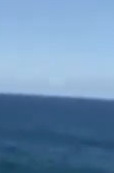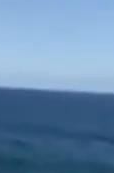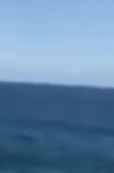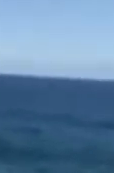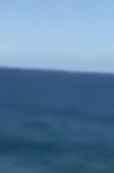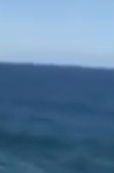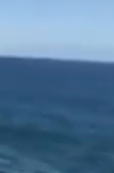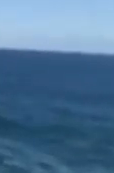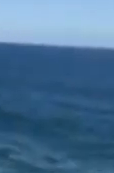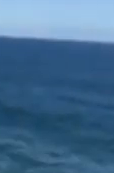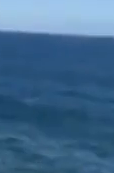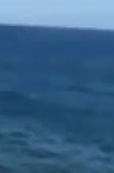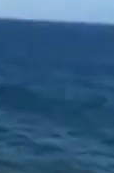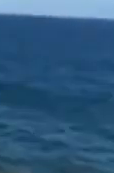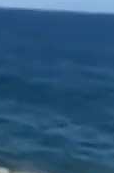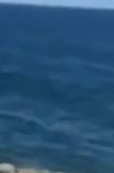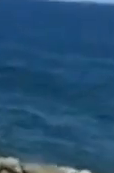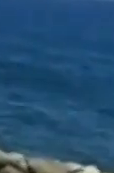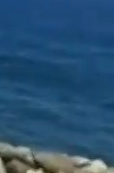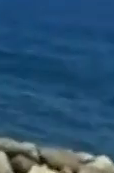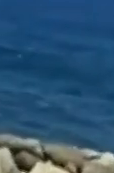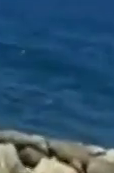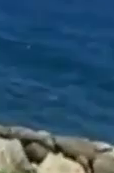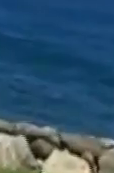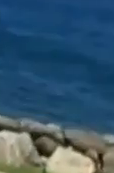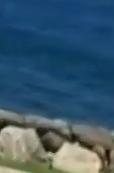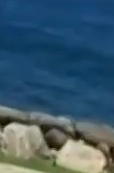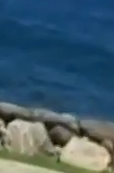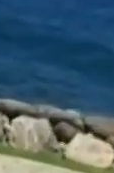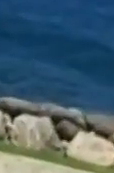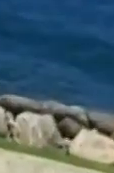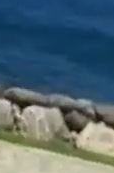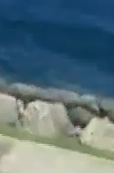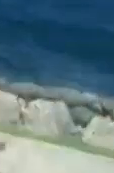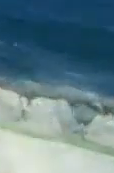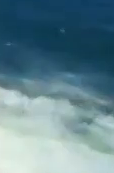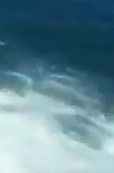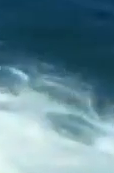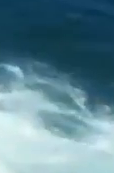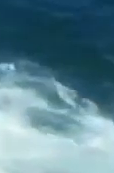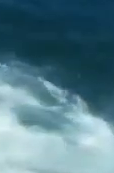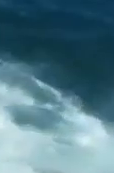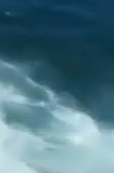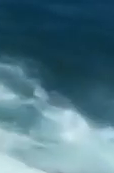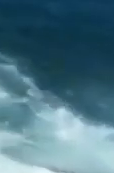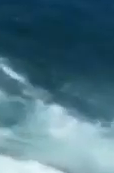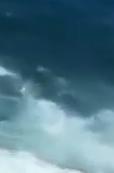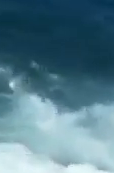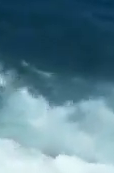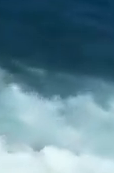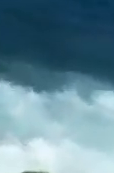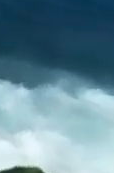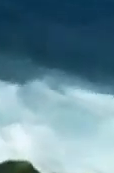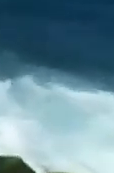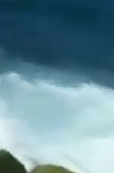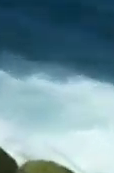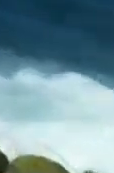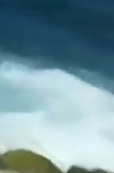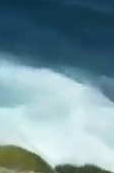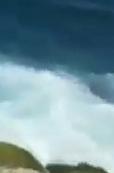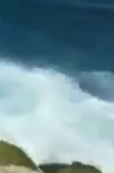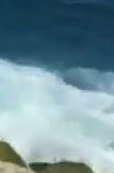bolivariana en su 18º motor, el motor emprendedor. Debemos destacar que durante esta